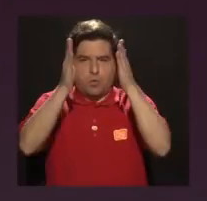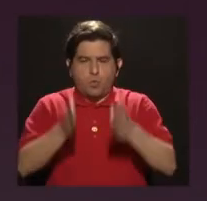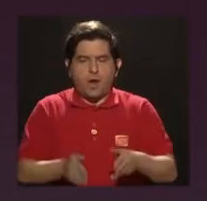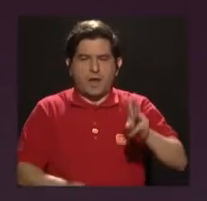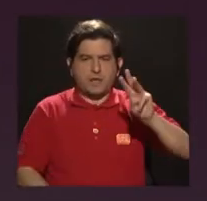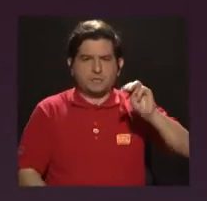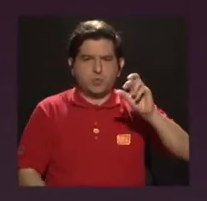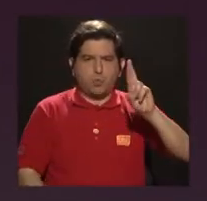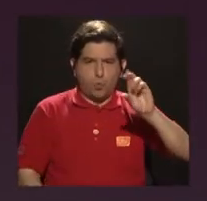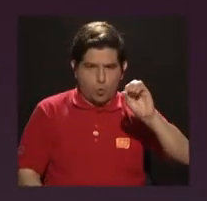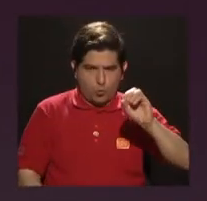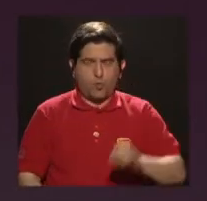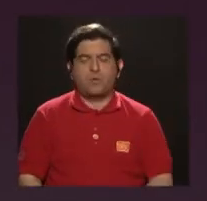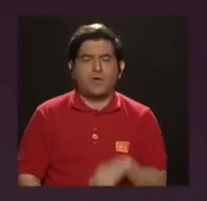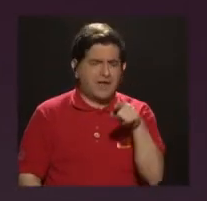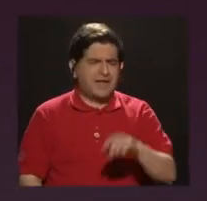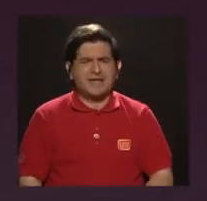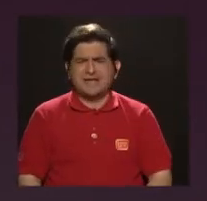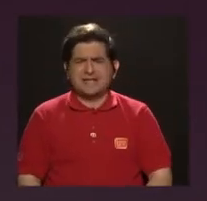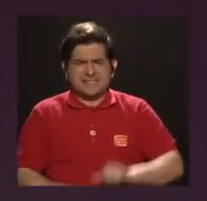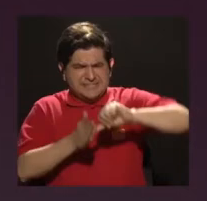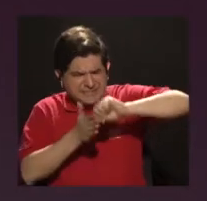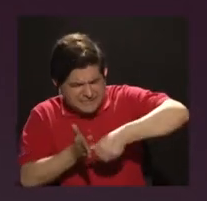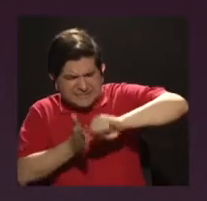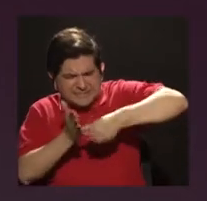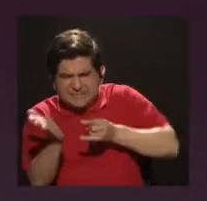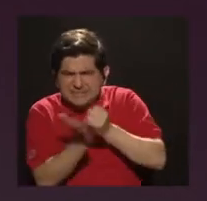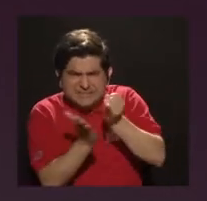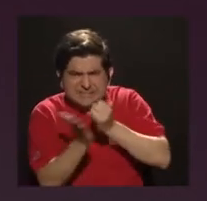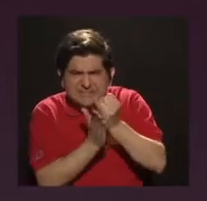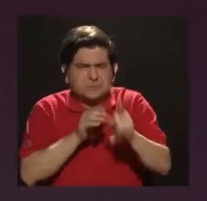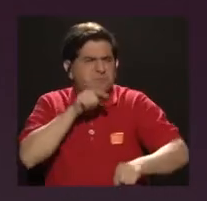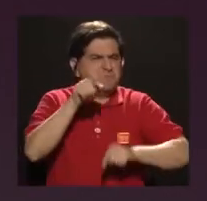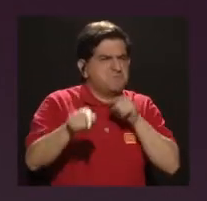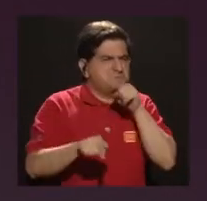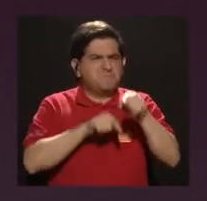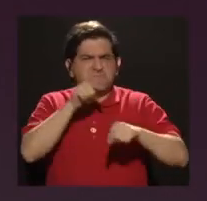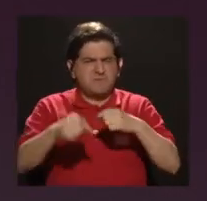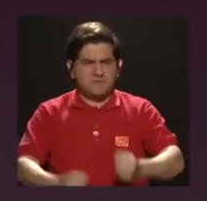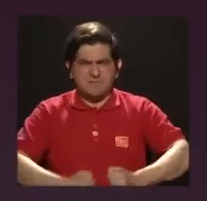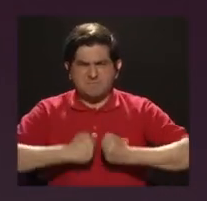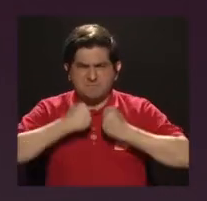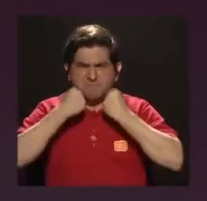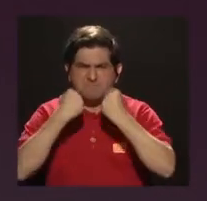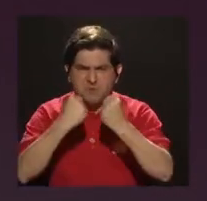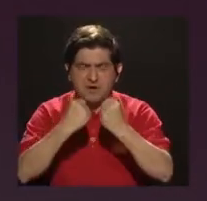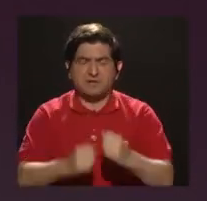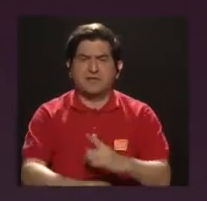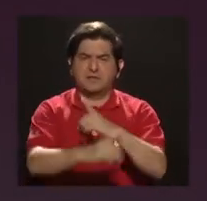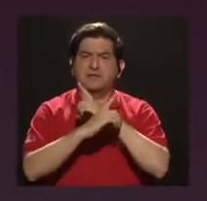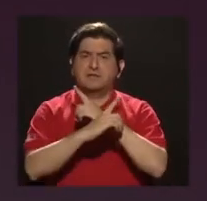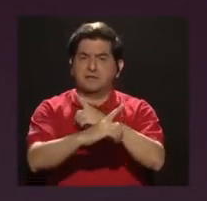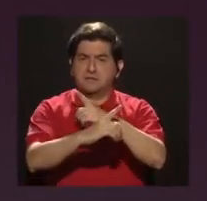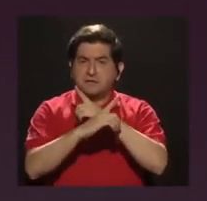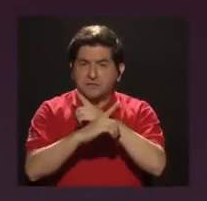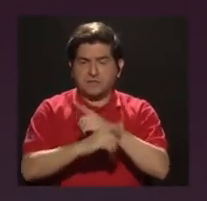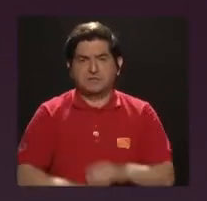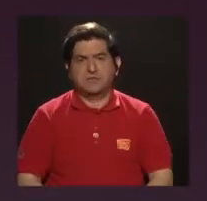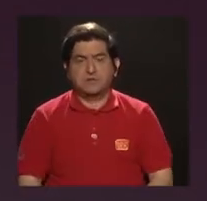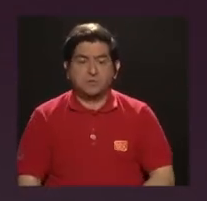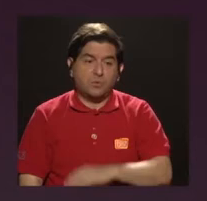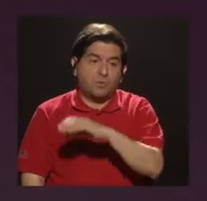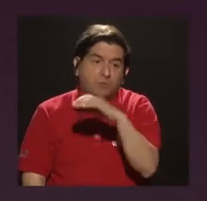uno de los más vehementes investigadores y críticos y serbios defensores o